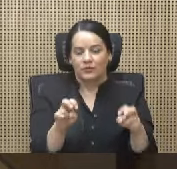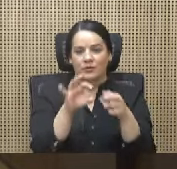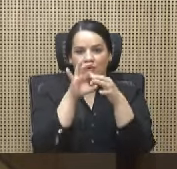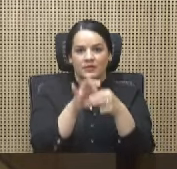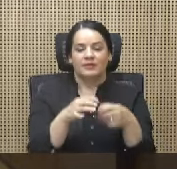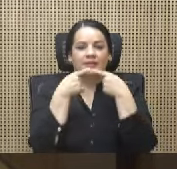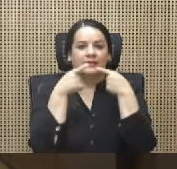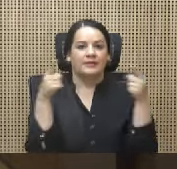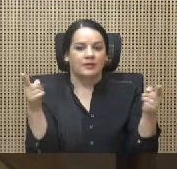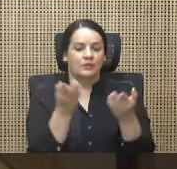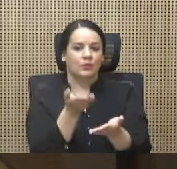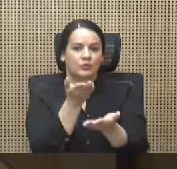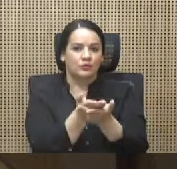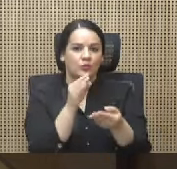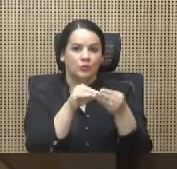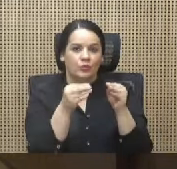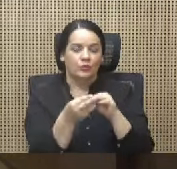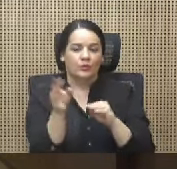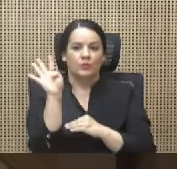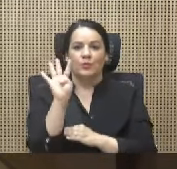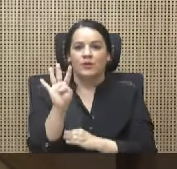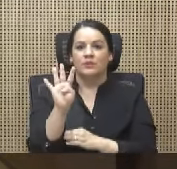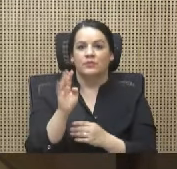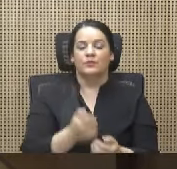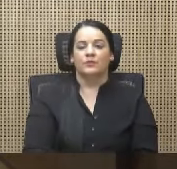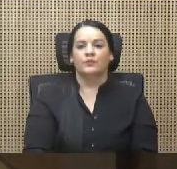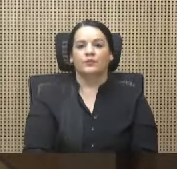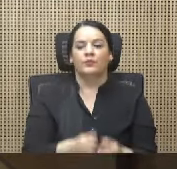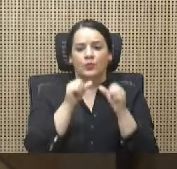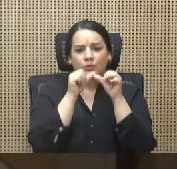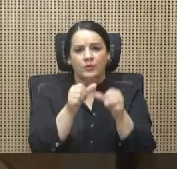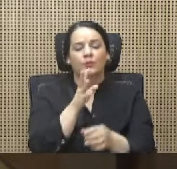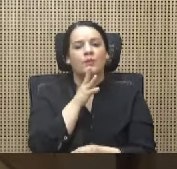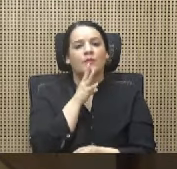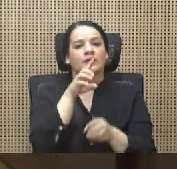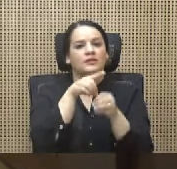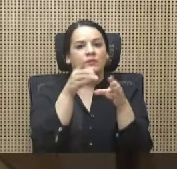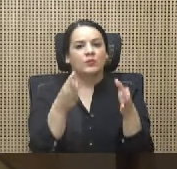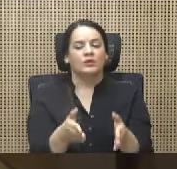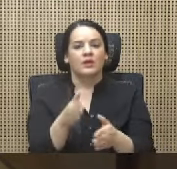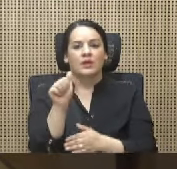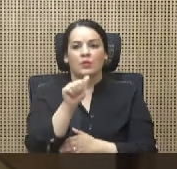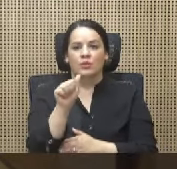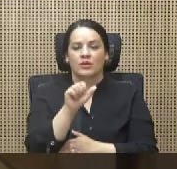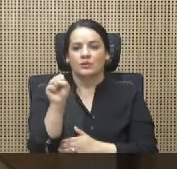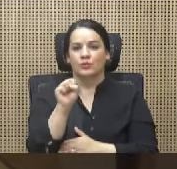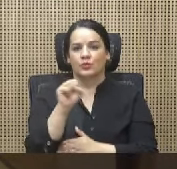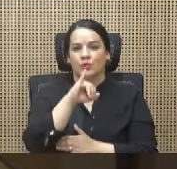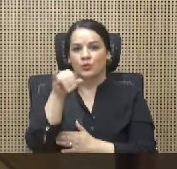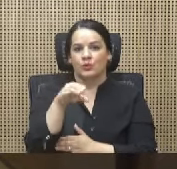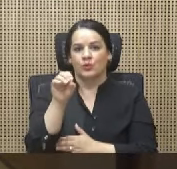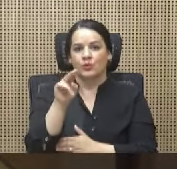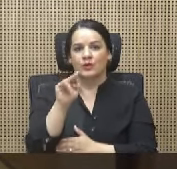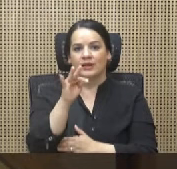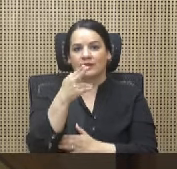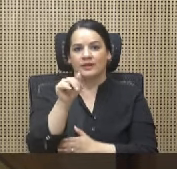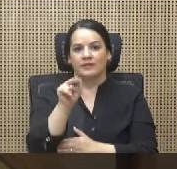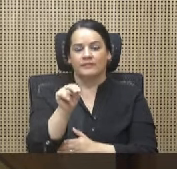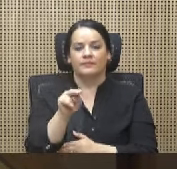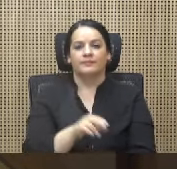De la moción número 4. Tiene la palabra el diputado Peña Soto Jonathan.